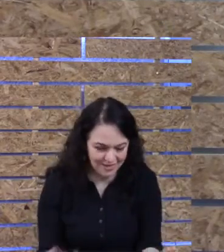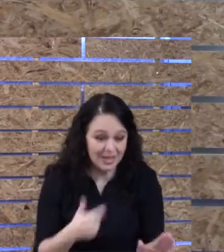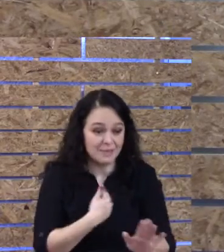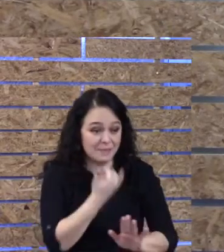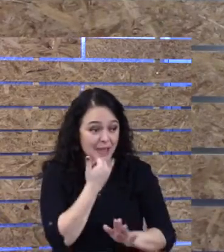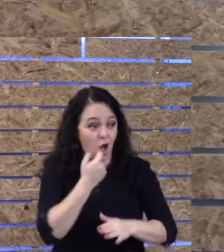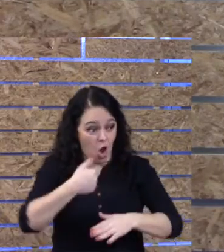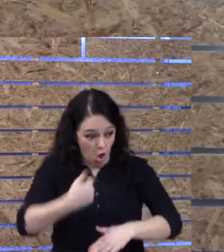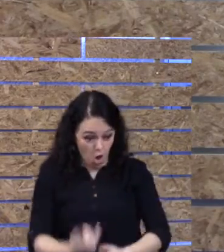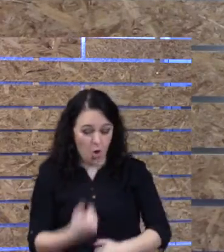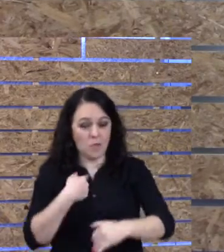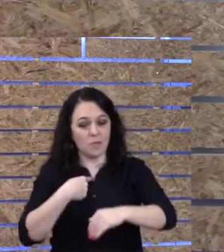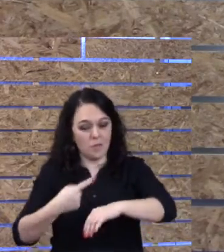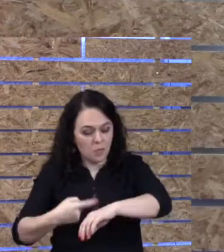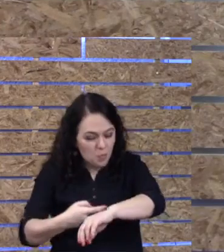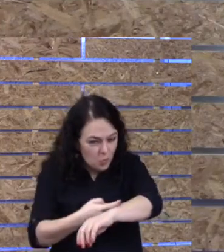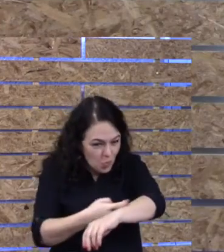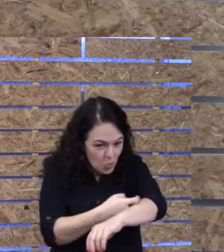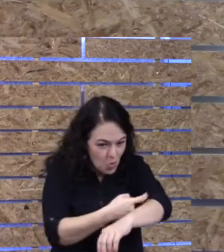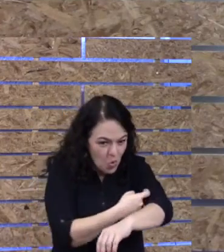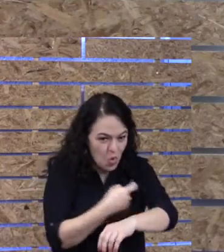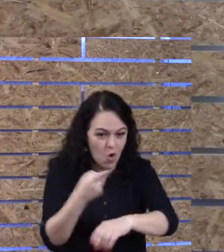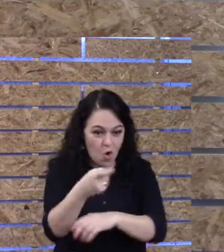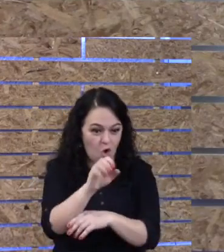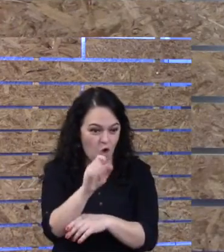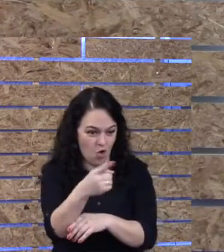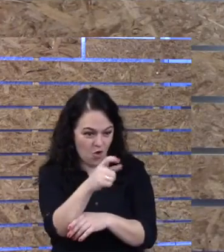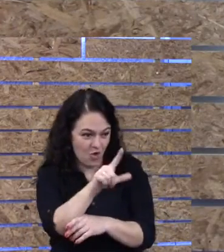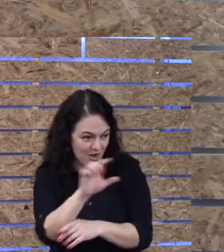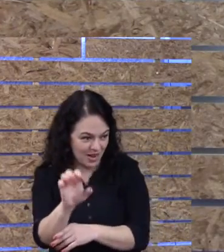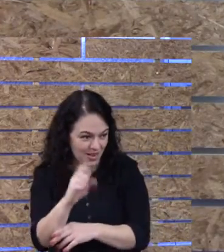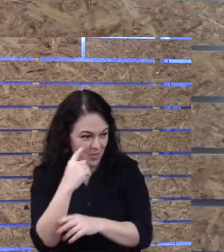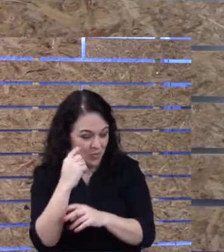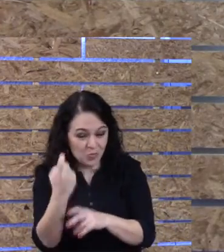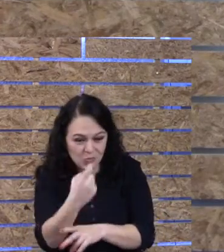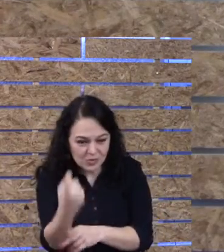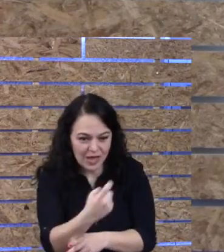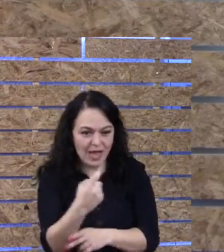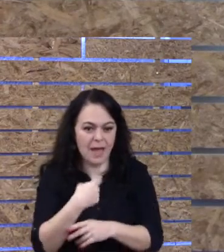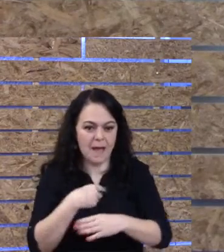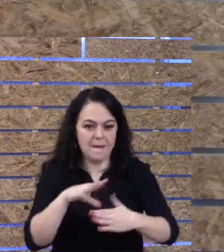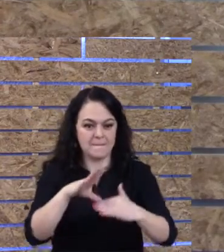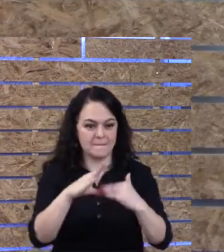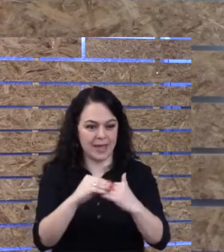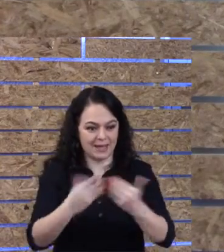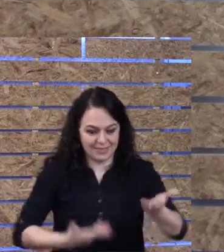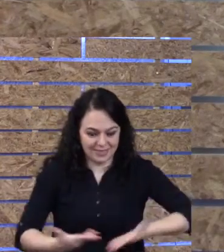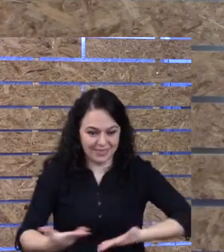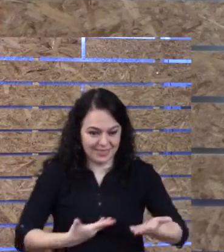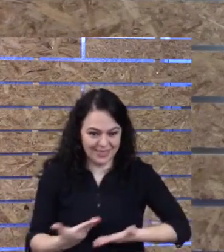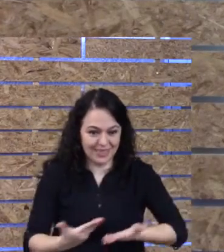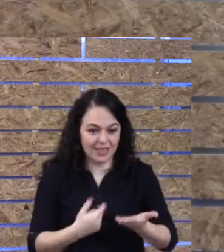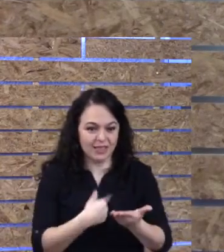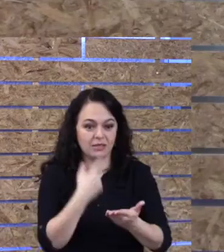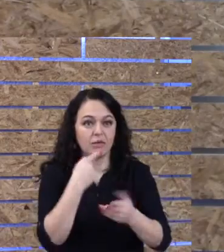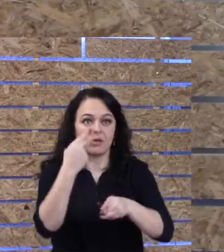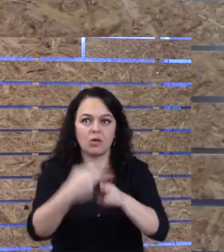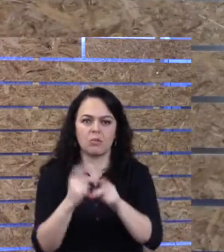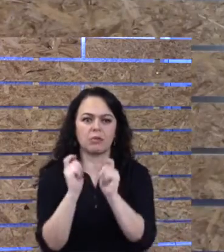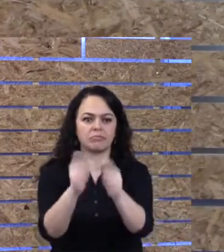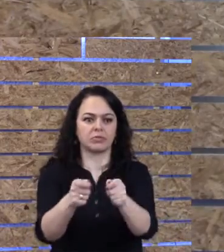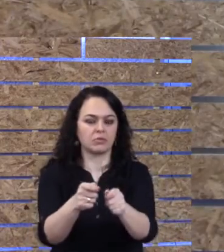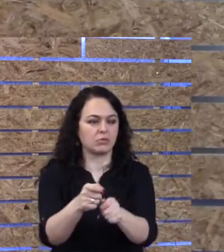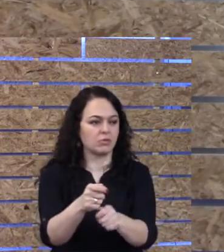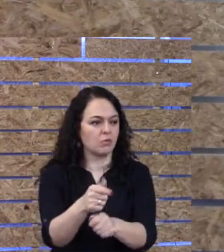encontré panaderías que se llaman El Buen Pastor. Hay una leche que se llama El Buen Pastor. Y